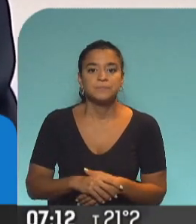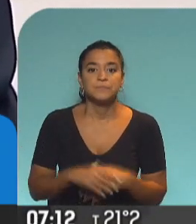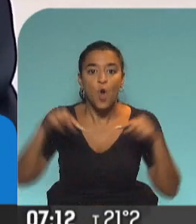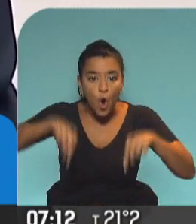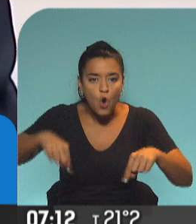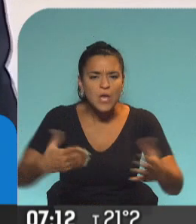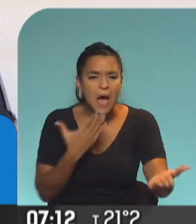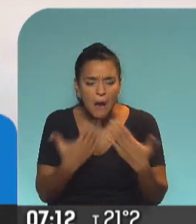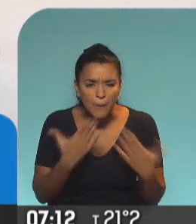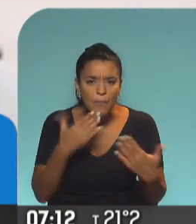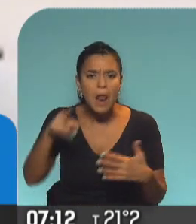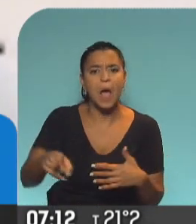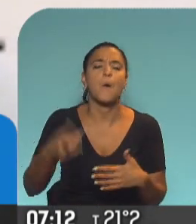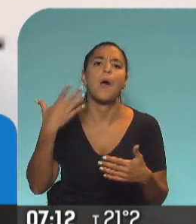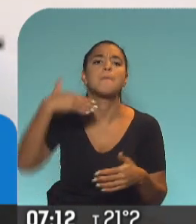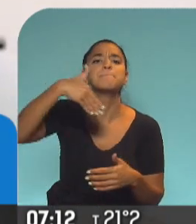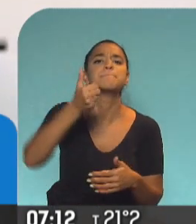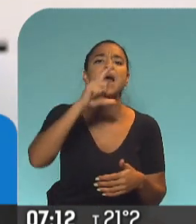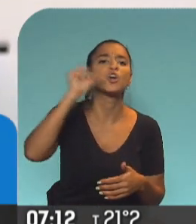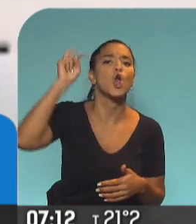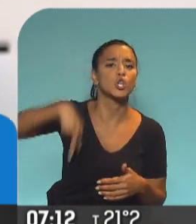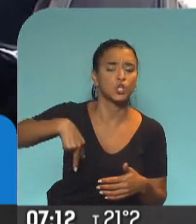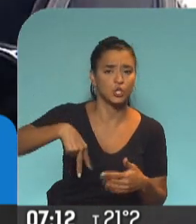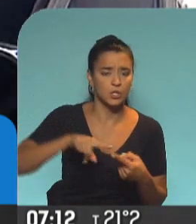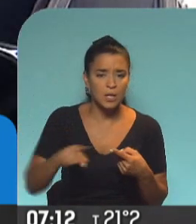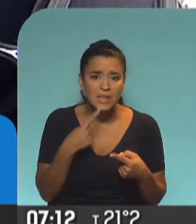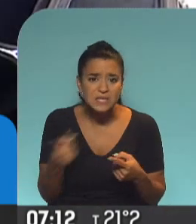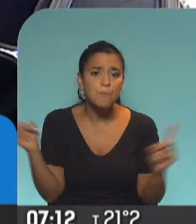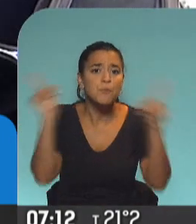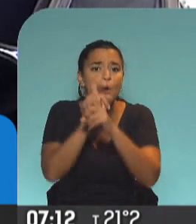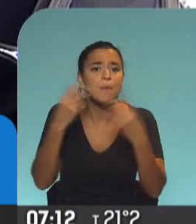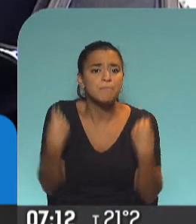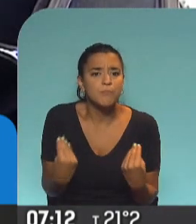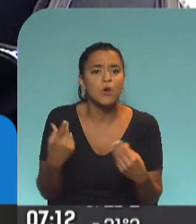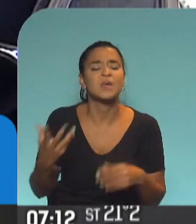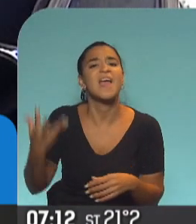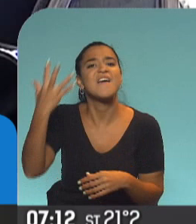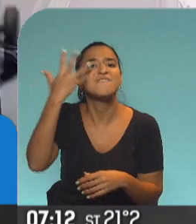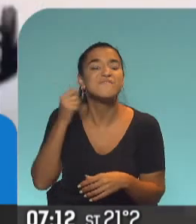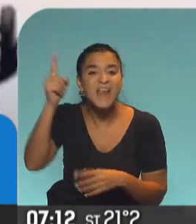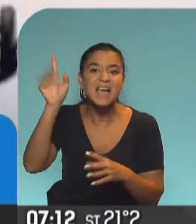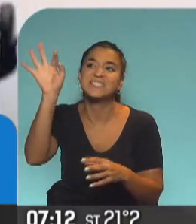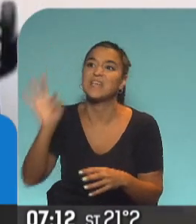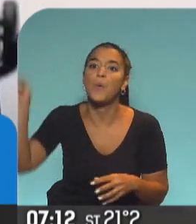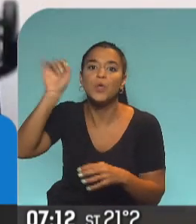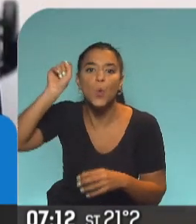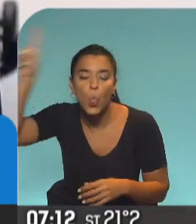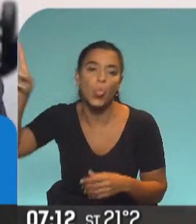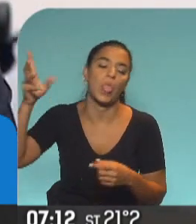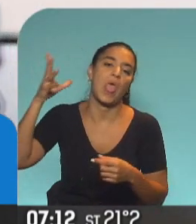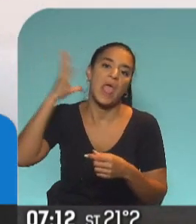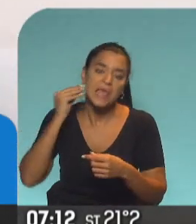Hoy hablaba con Macron y Macron me hablaba de el problema que ellos tienen porque tienen en Francia la cepa inglesa, la cepa brasilera, la